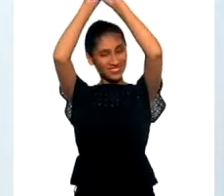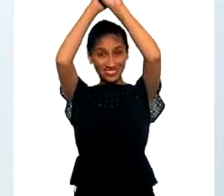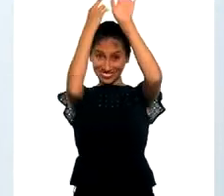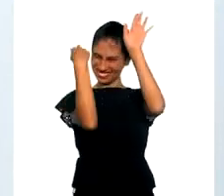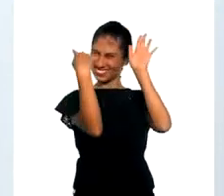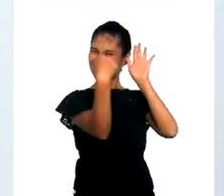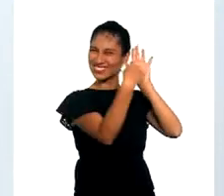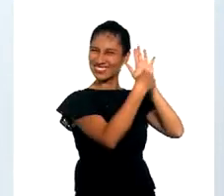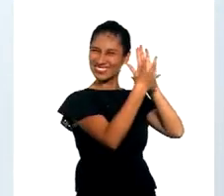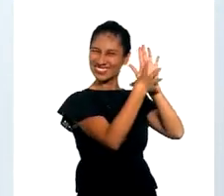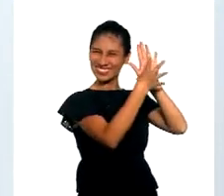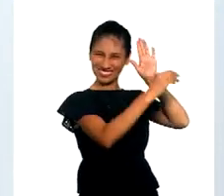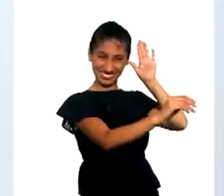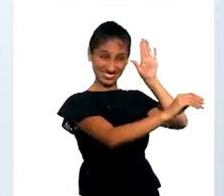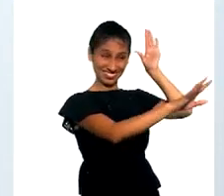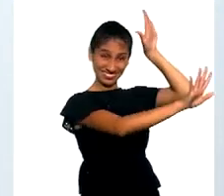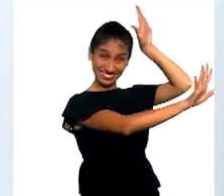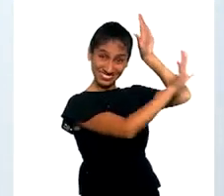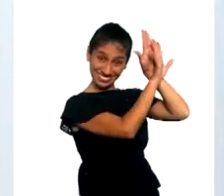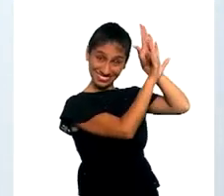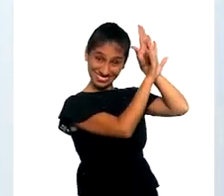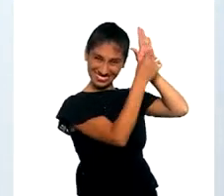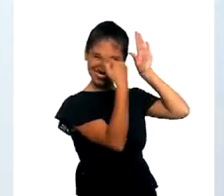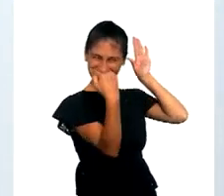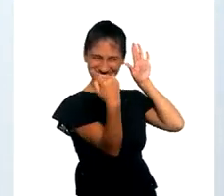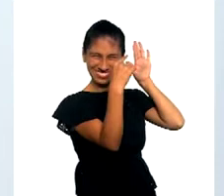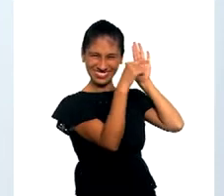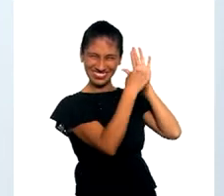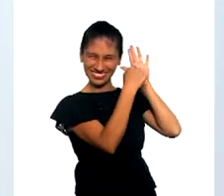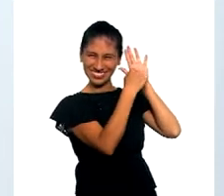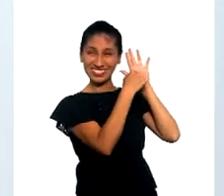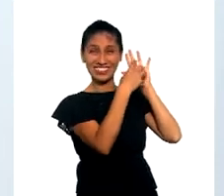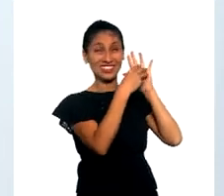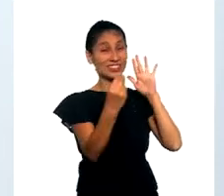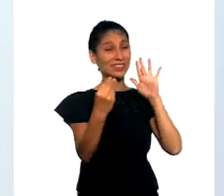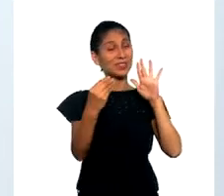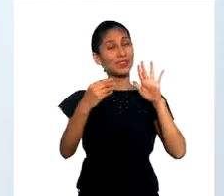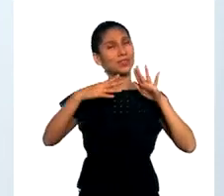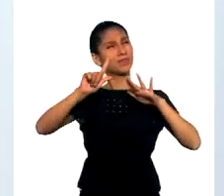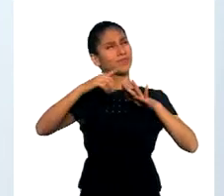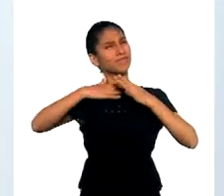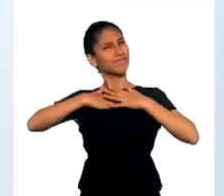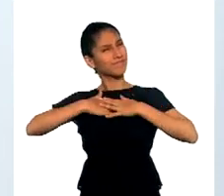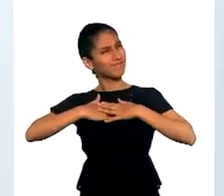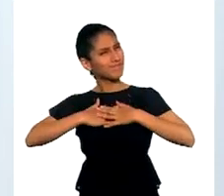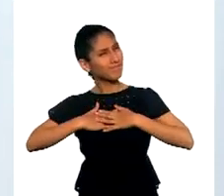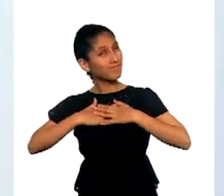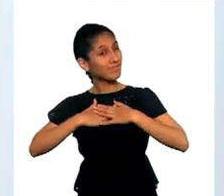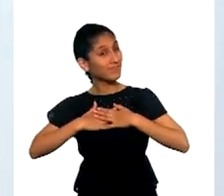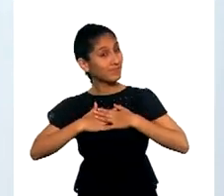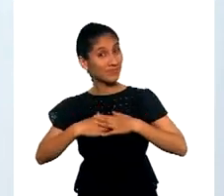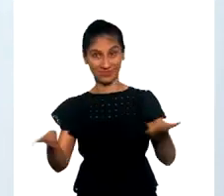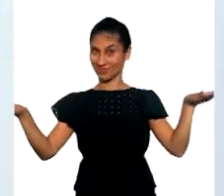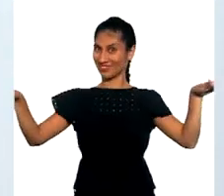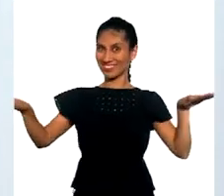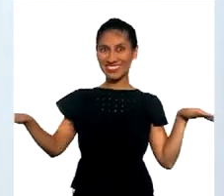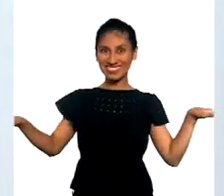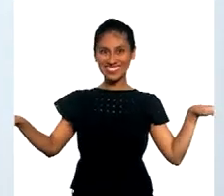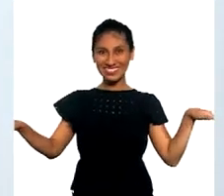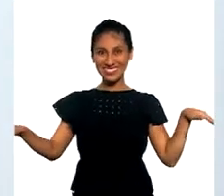y comienza a irse a otro lugar descansa por un rato regresa